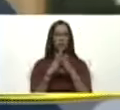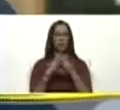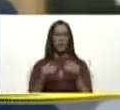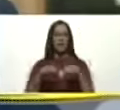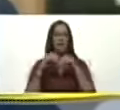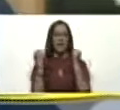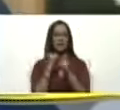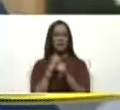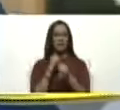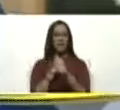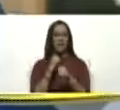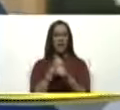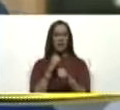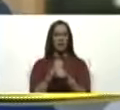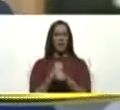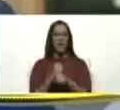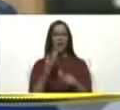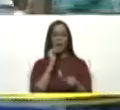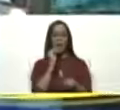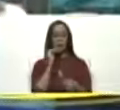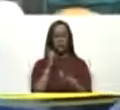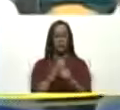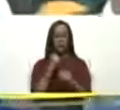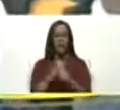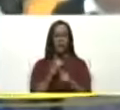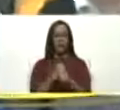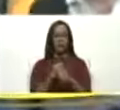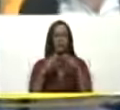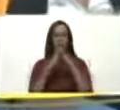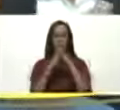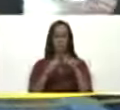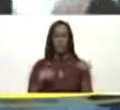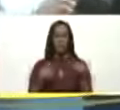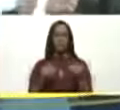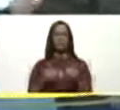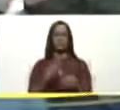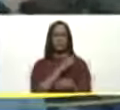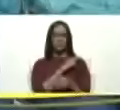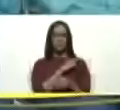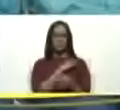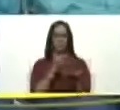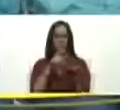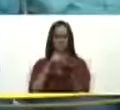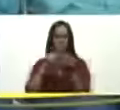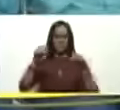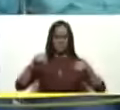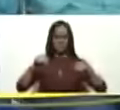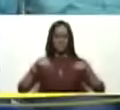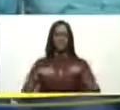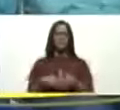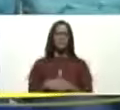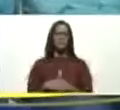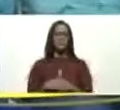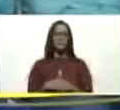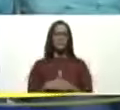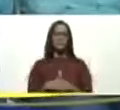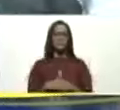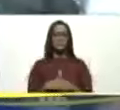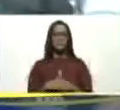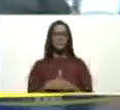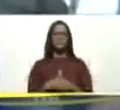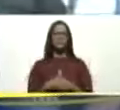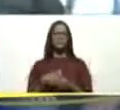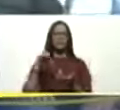clase obrera, a la juventud trabajadora, a todas las autoridades que se encuentran acá presentes, a la